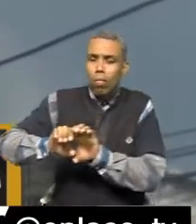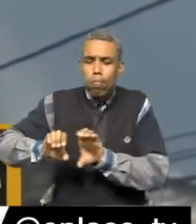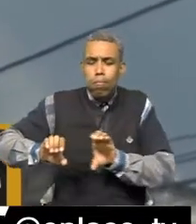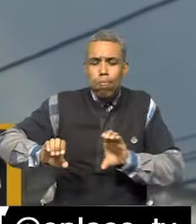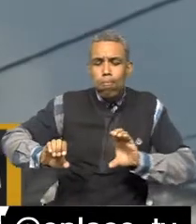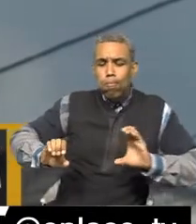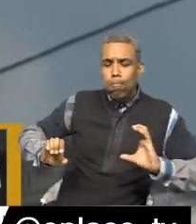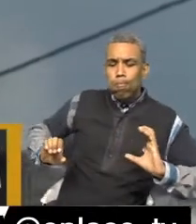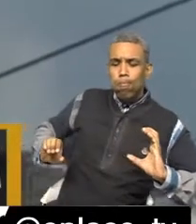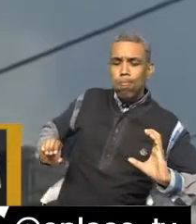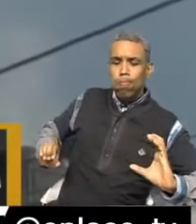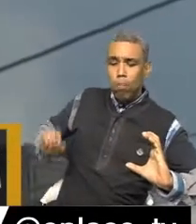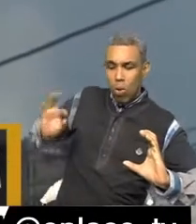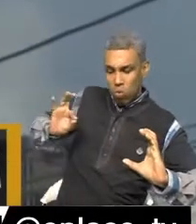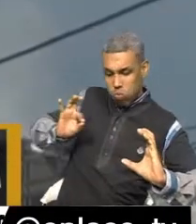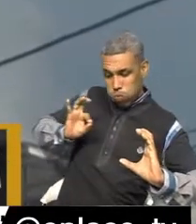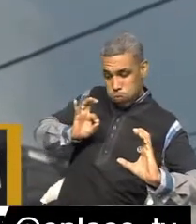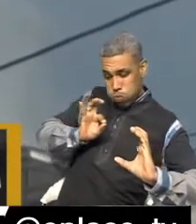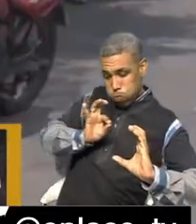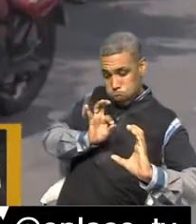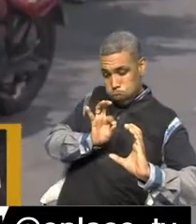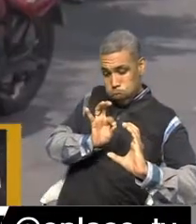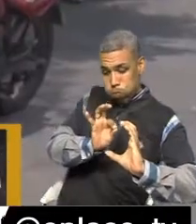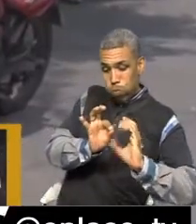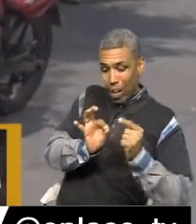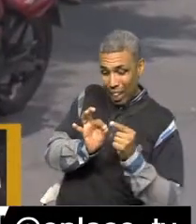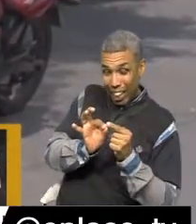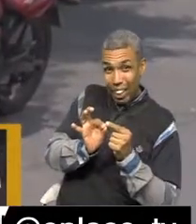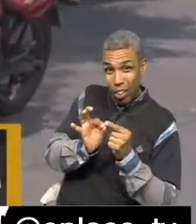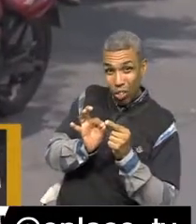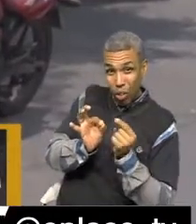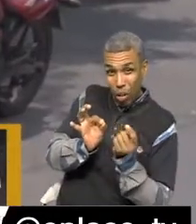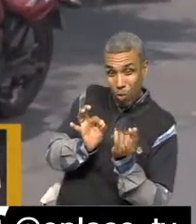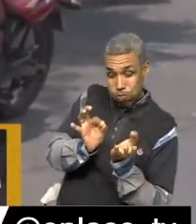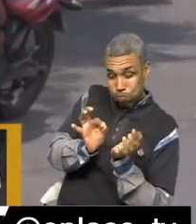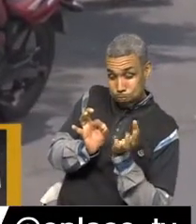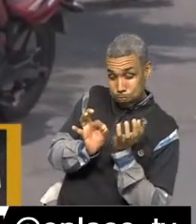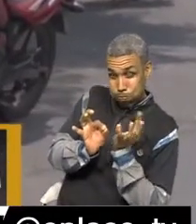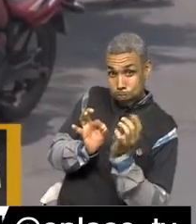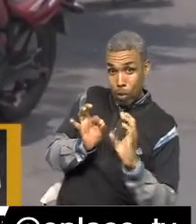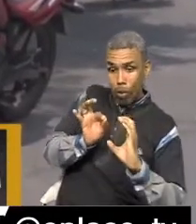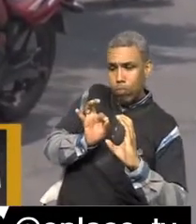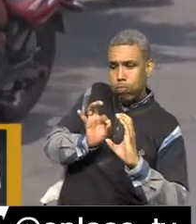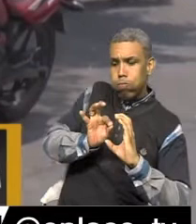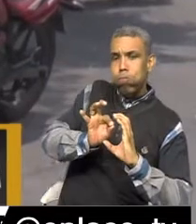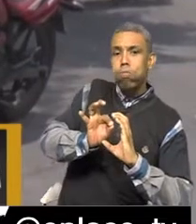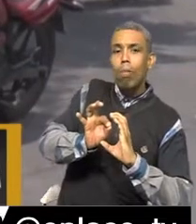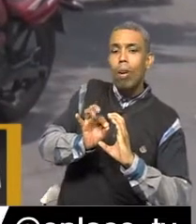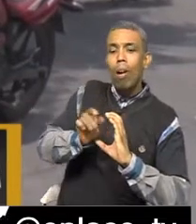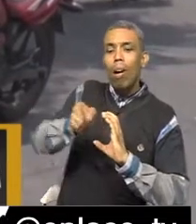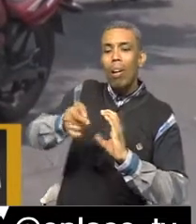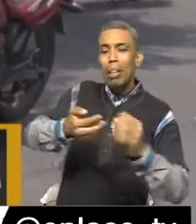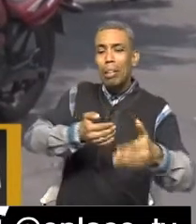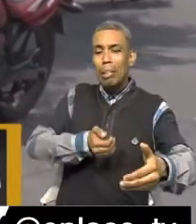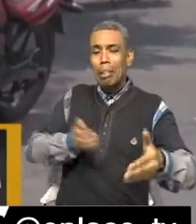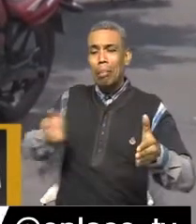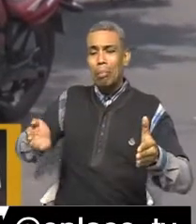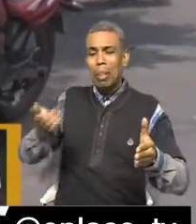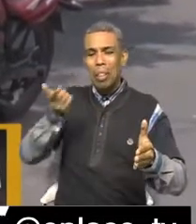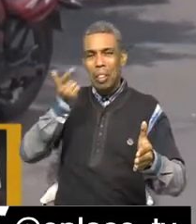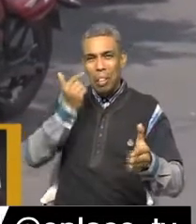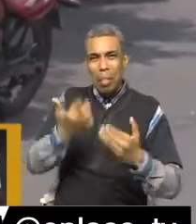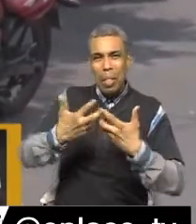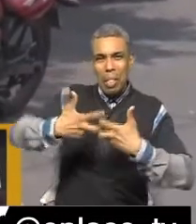esa cascarilla bota muchísimo humo, ¿sí? Entonces todavía no he podido entrar a ver